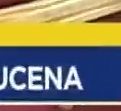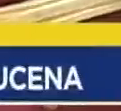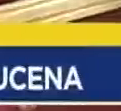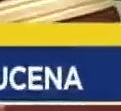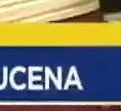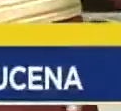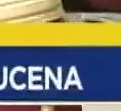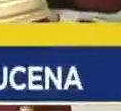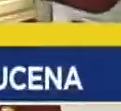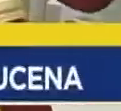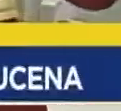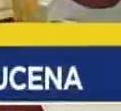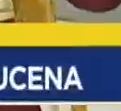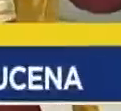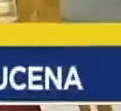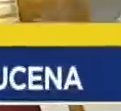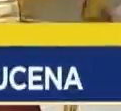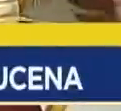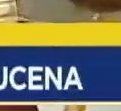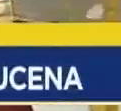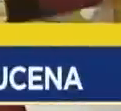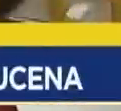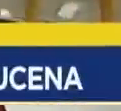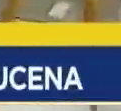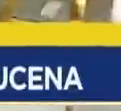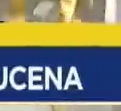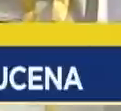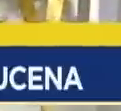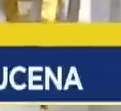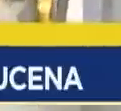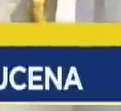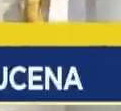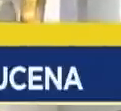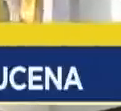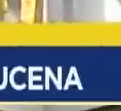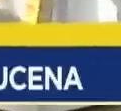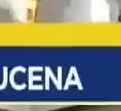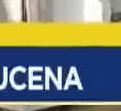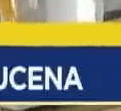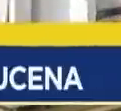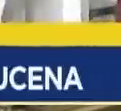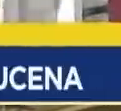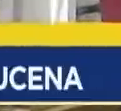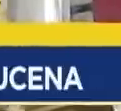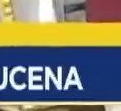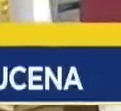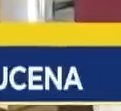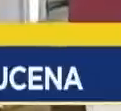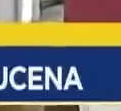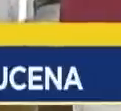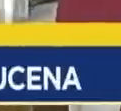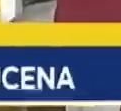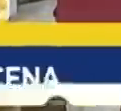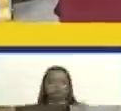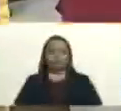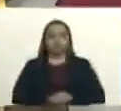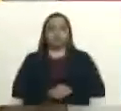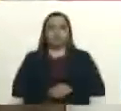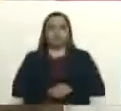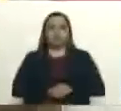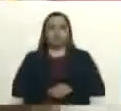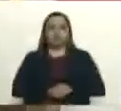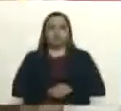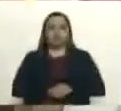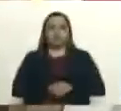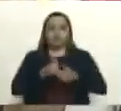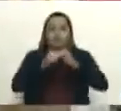Continúa este acto solemne, esta capilla ardiente, en honor a Tibisay Lucena, quien era la actual ministra